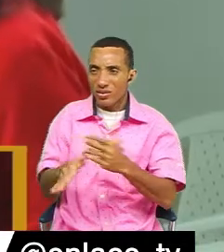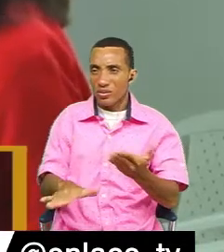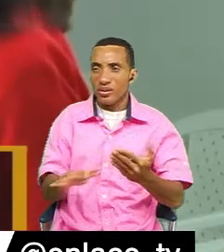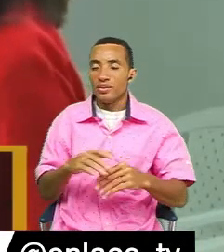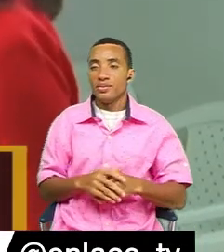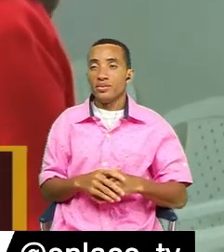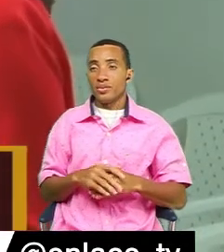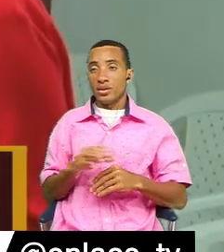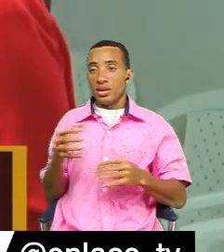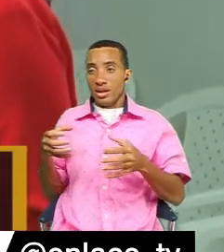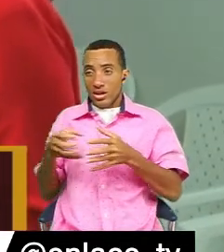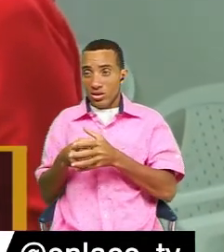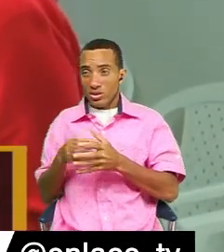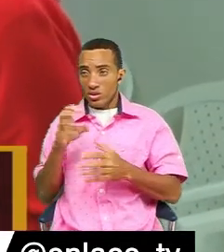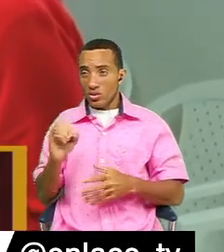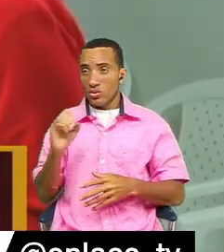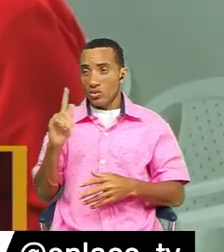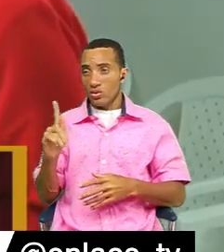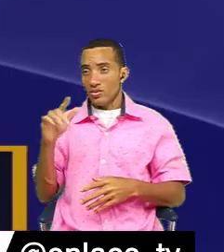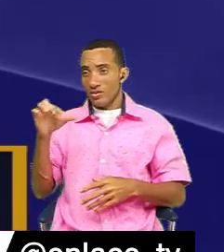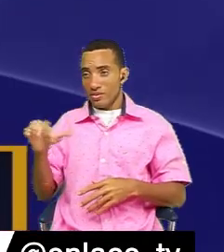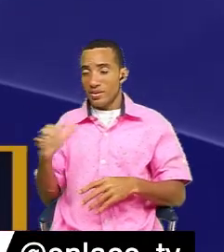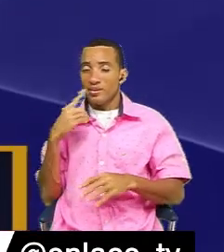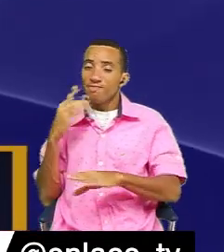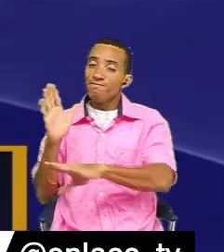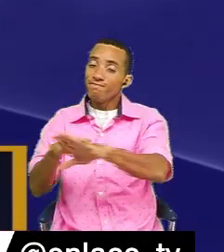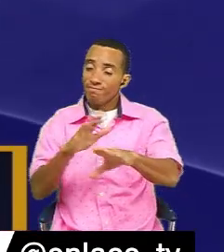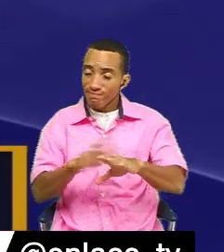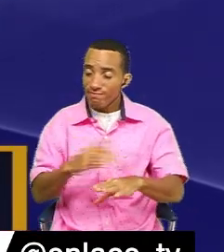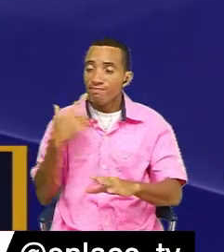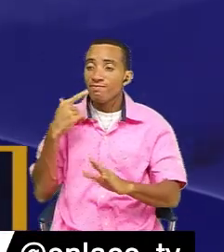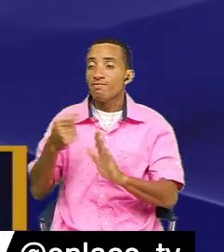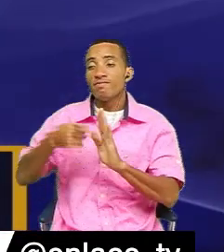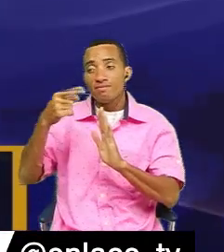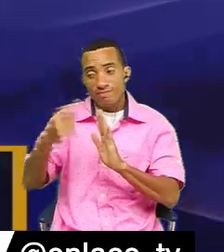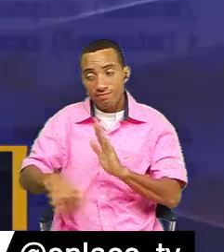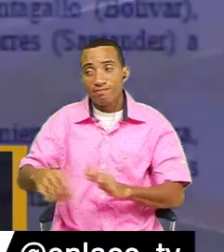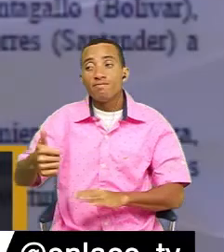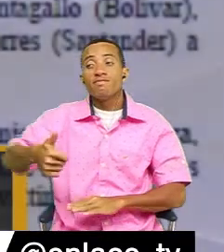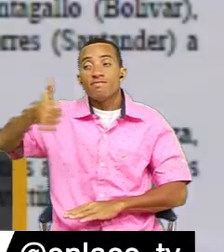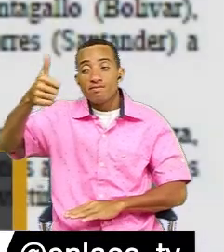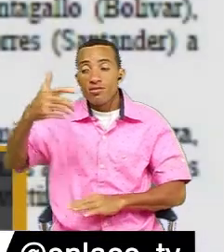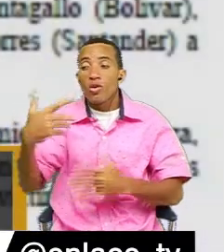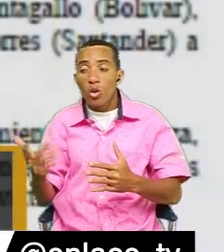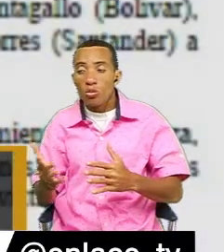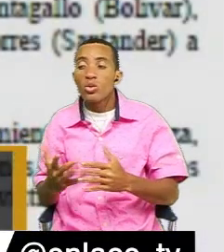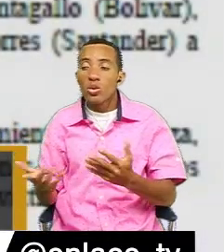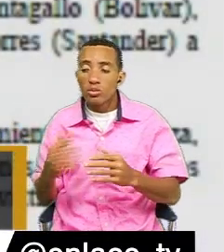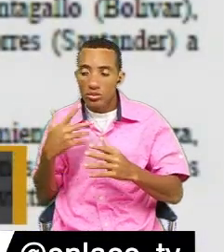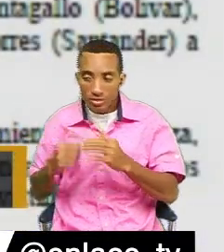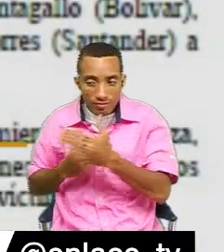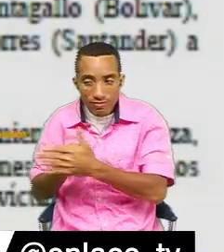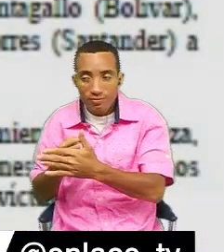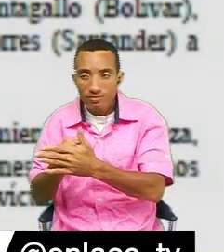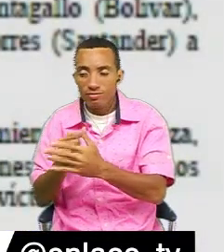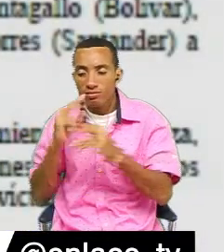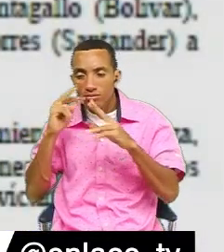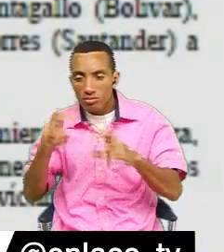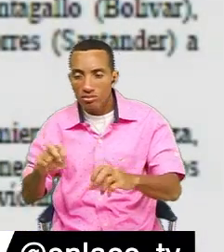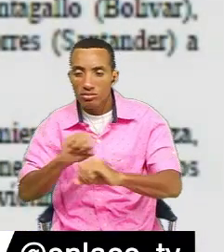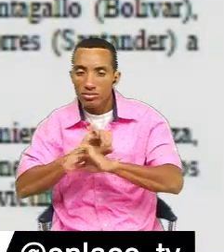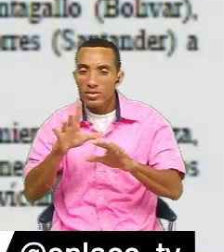OFP continuará pidiéndole a las autoridades los avances de la investigación para individualizar a los autores materiales e intelectuales de